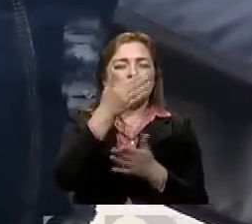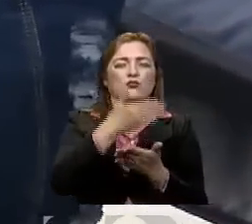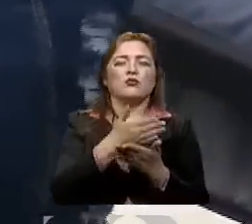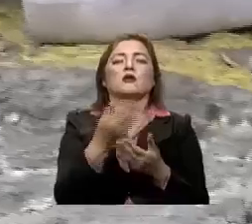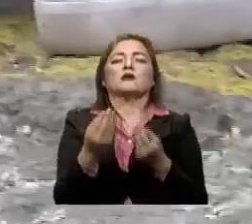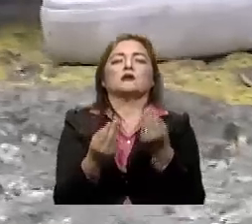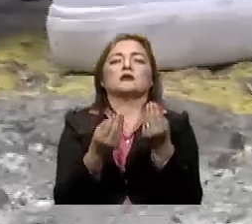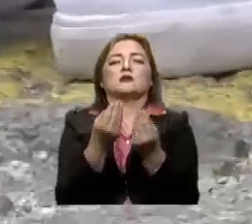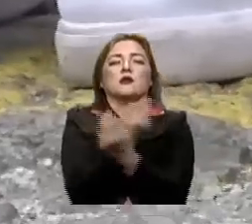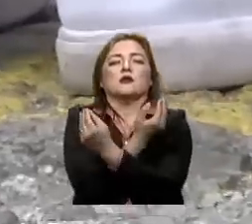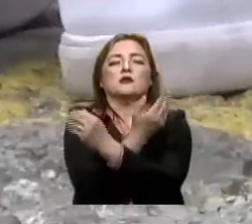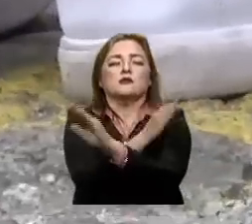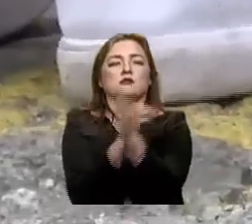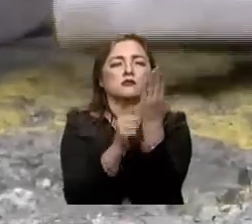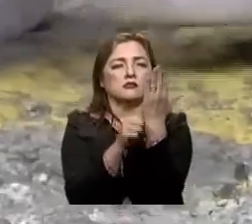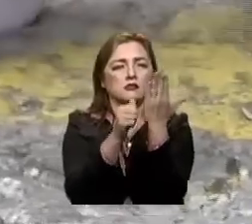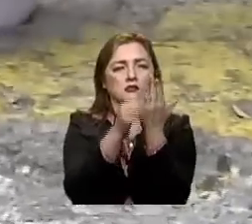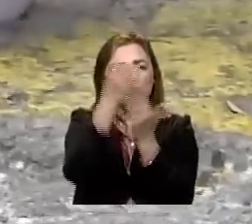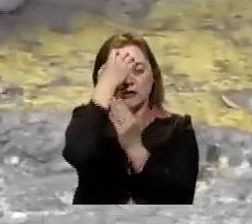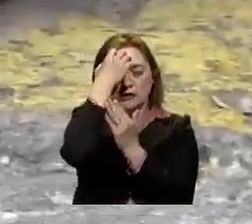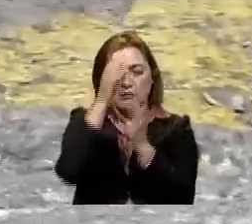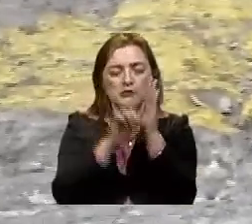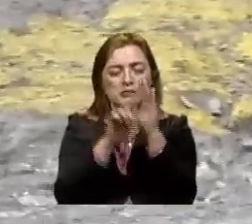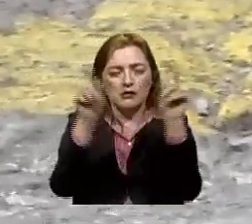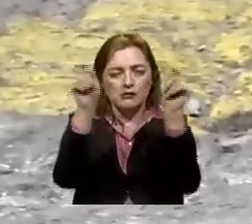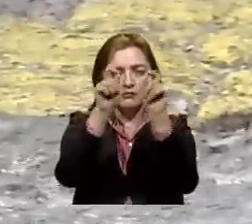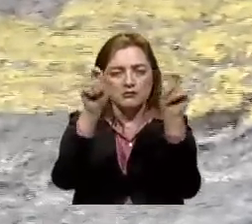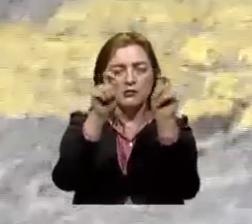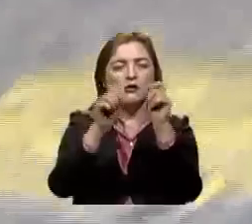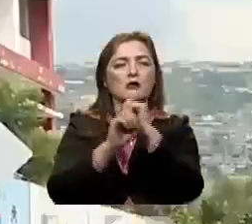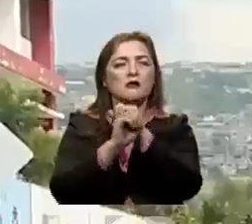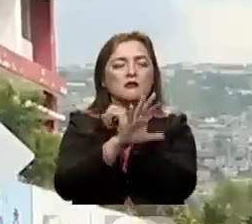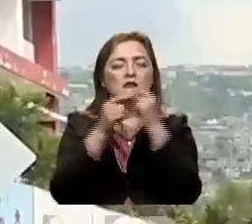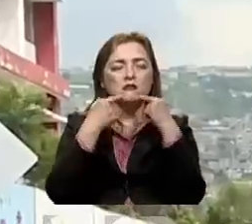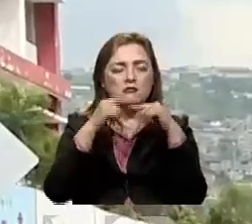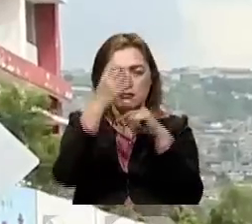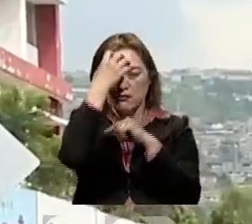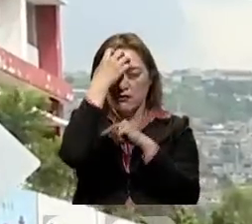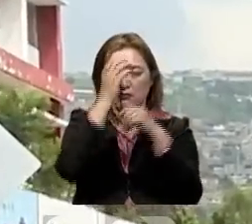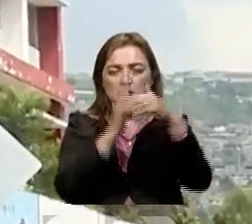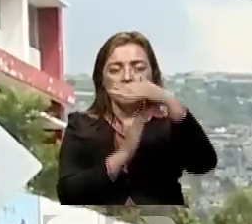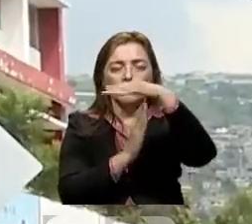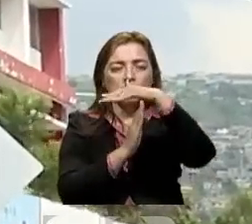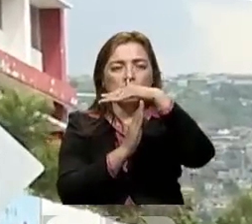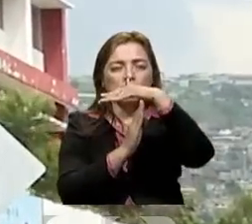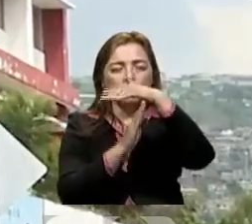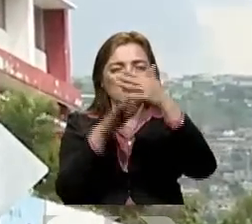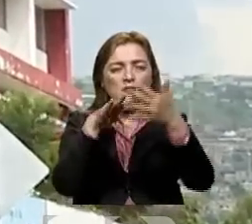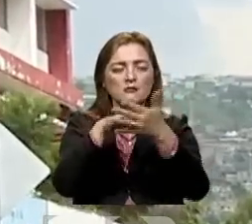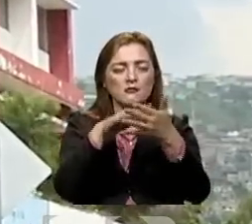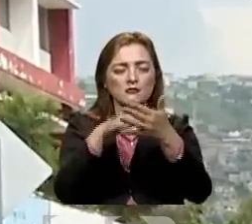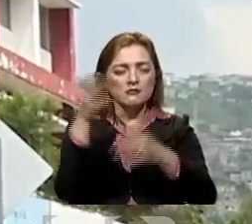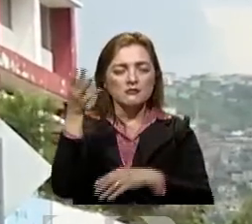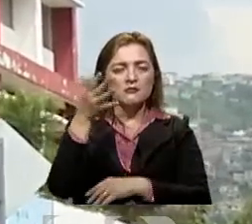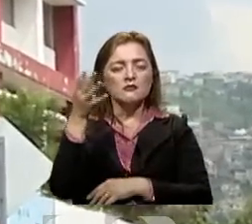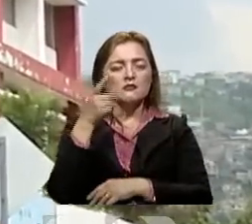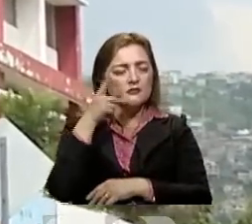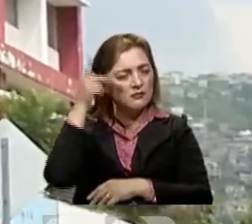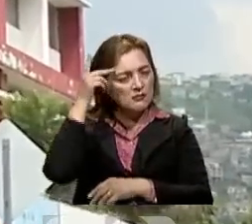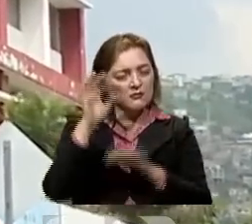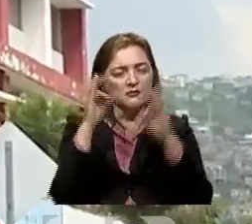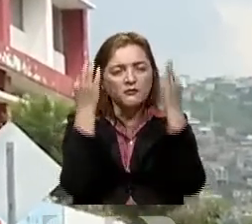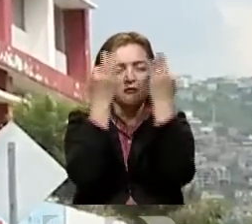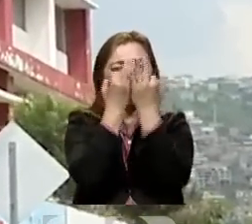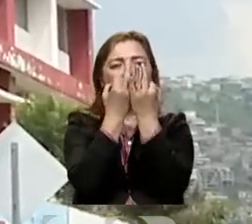las escuelas, el Ministerio de Educación desarrolla campañas para promover una educación de paz junto a estudiantes, docentes y padres